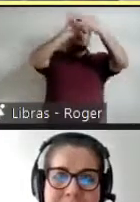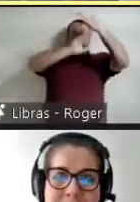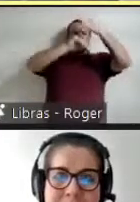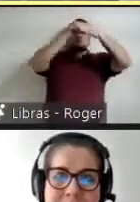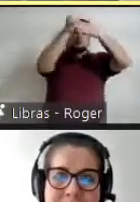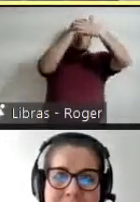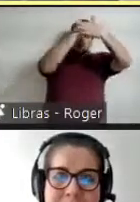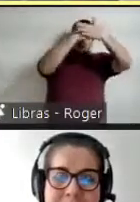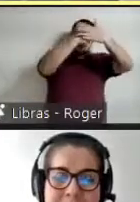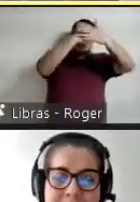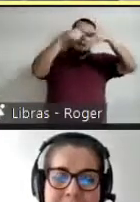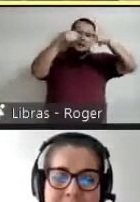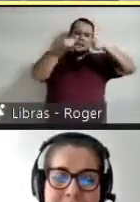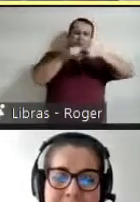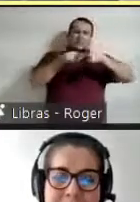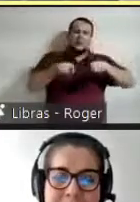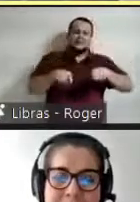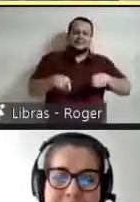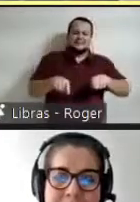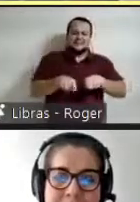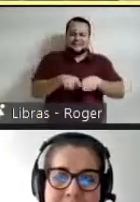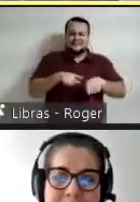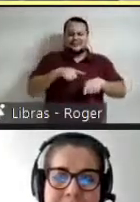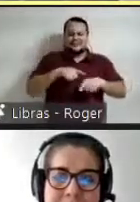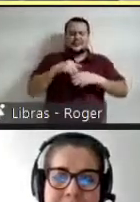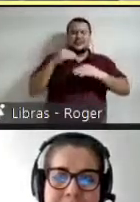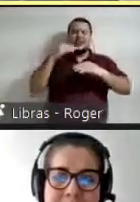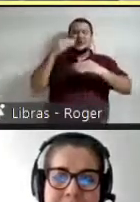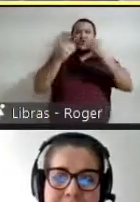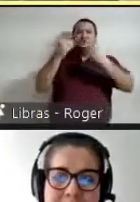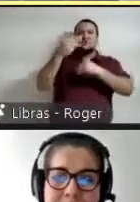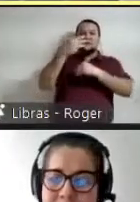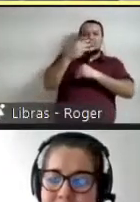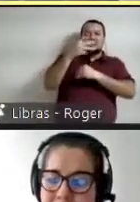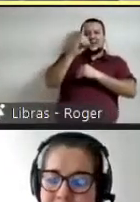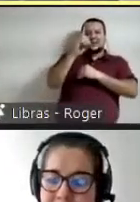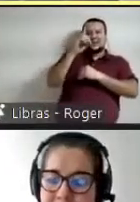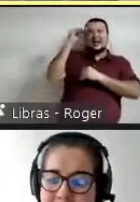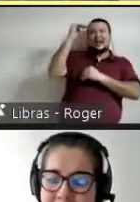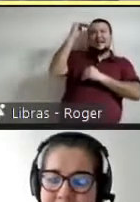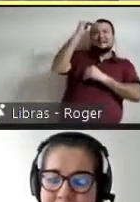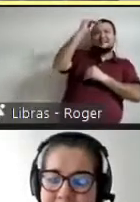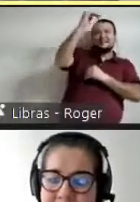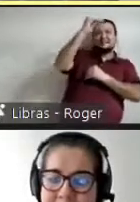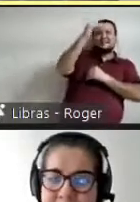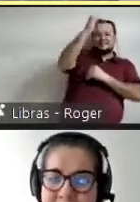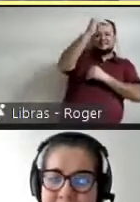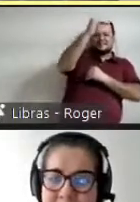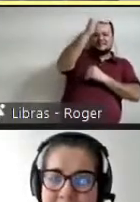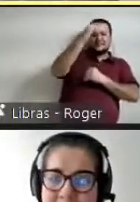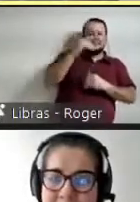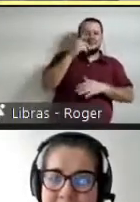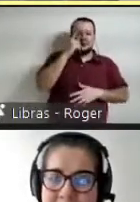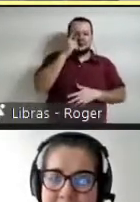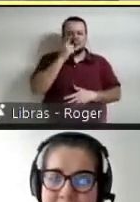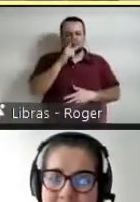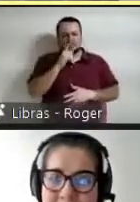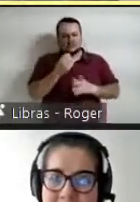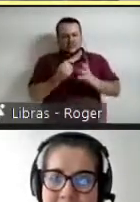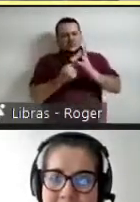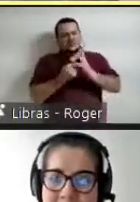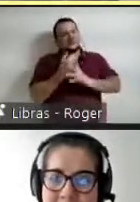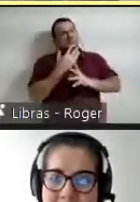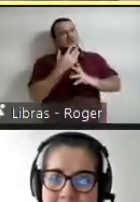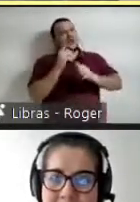una capa que se asoma por encima nosotros reprodujimos esta descripción de los techos trabajando superficies